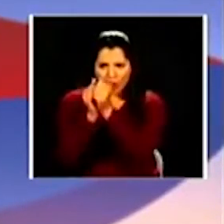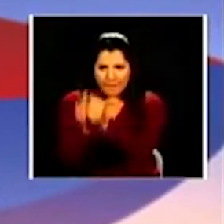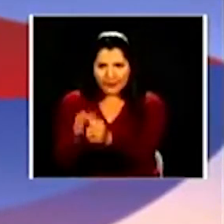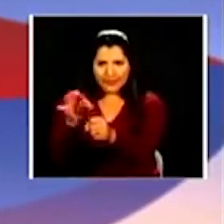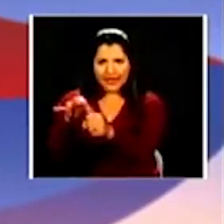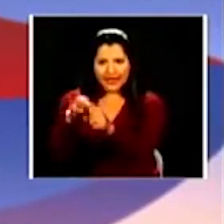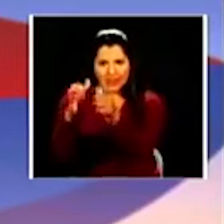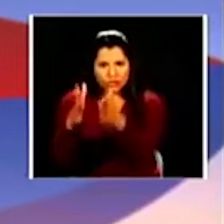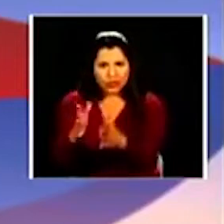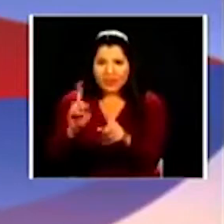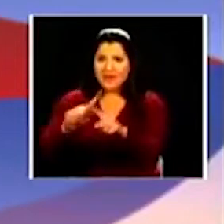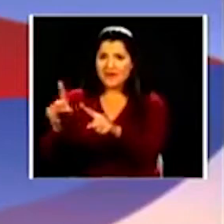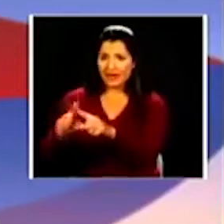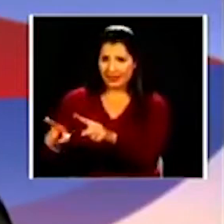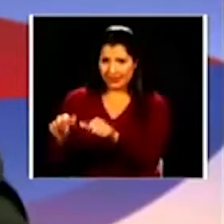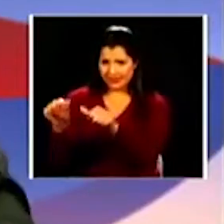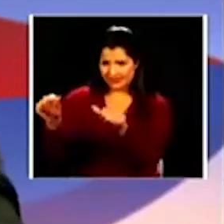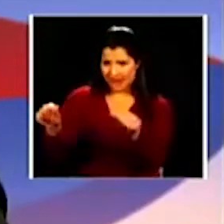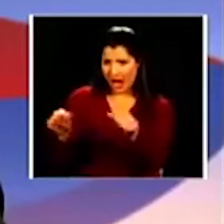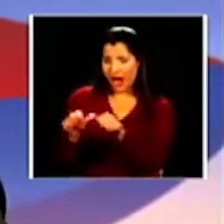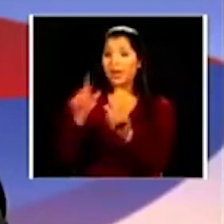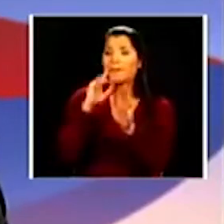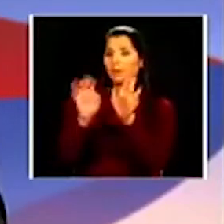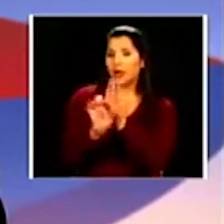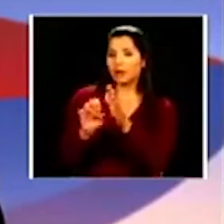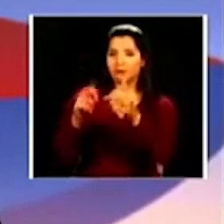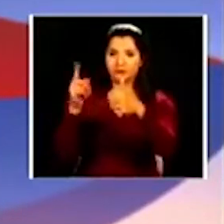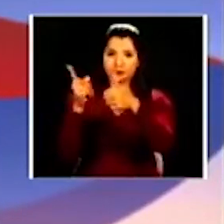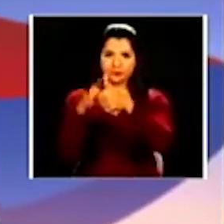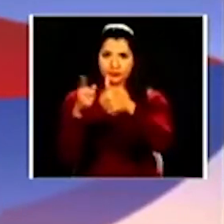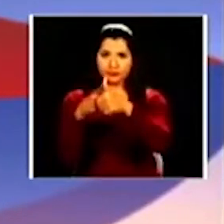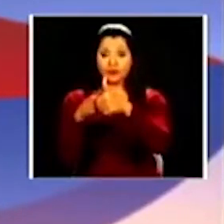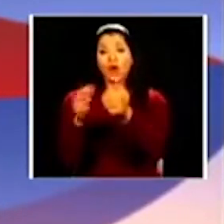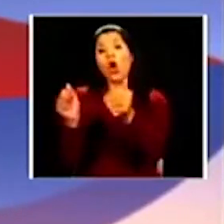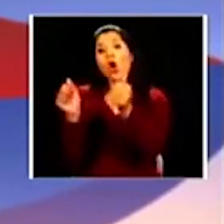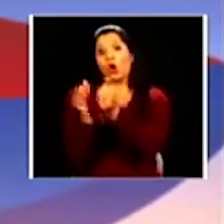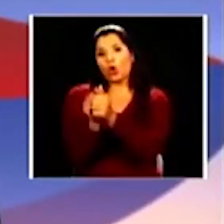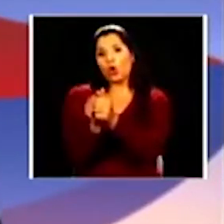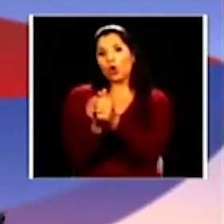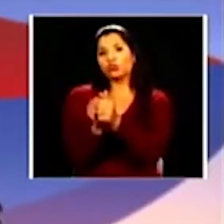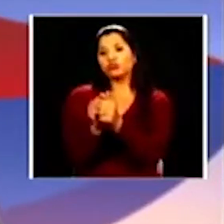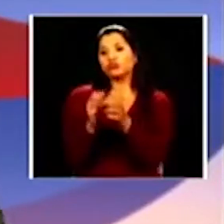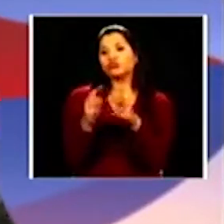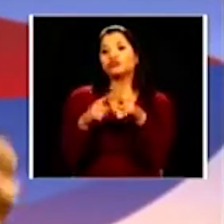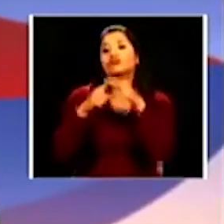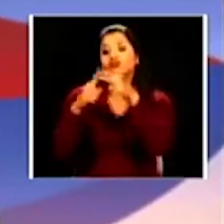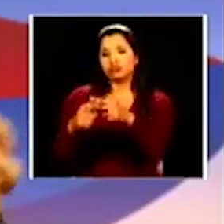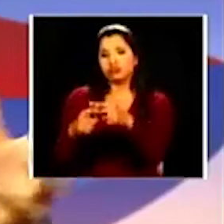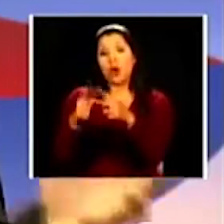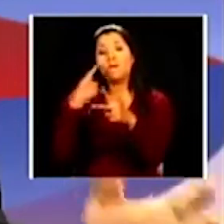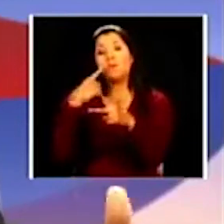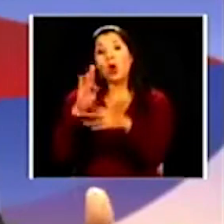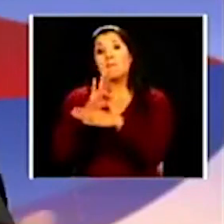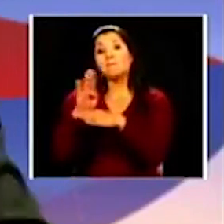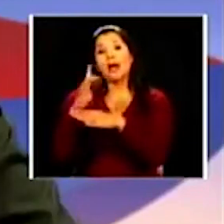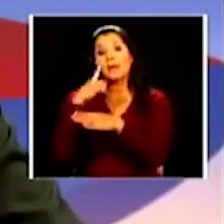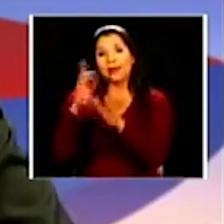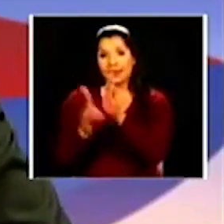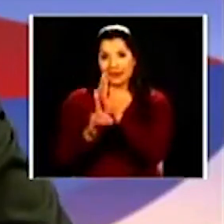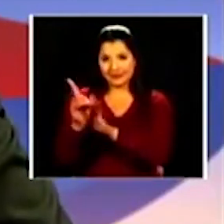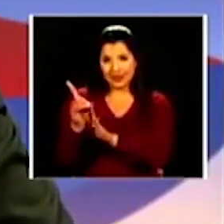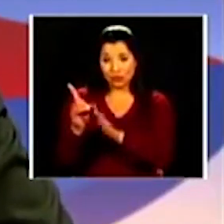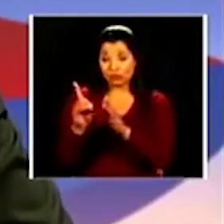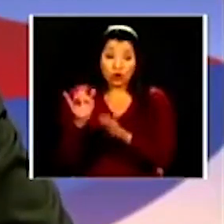distintas áreas. Número uno, pues con el debido financiamiento a través de Banca para el Desarrollo, que al igual que con el tema de los